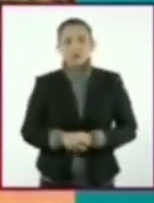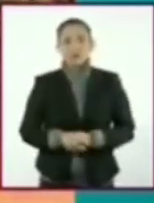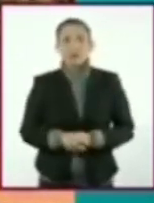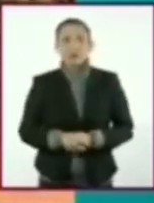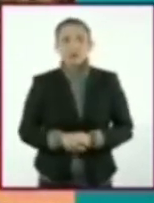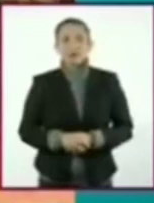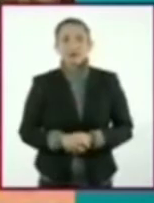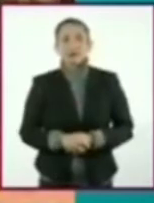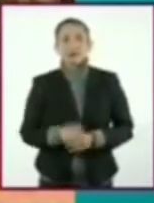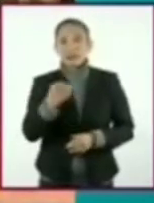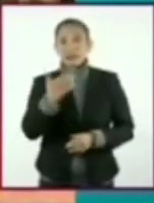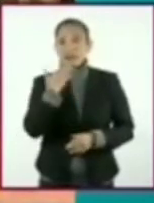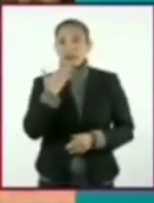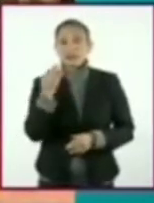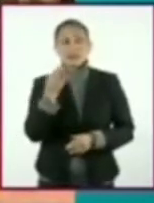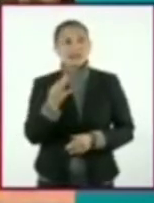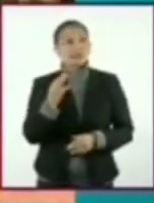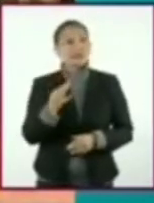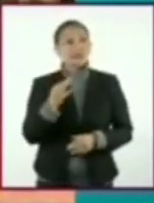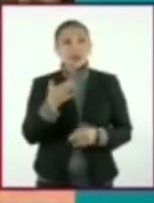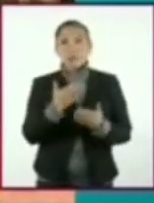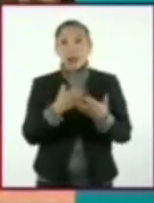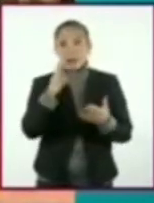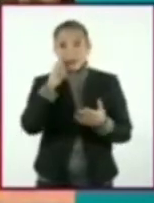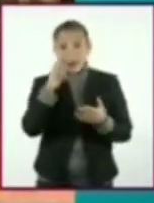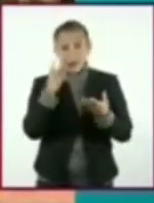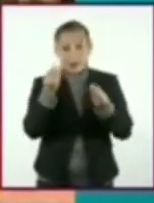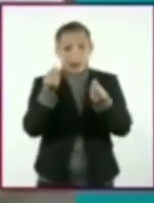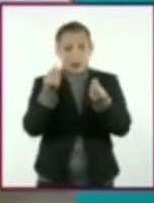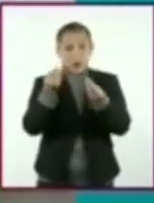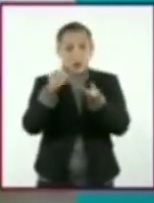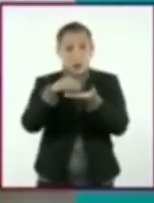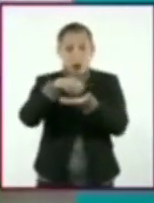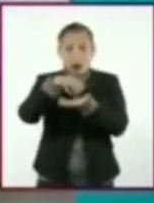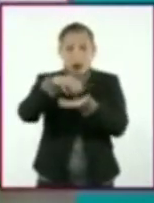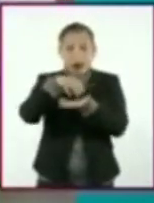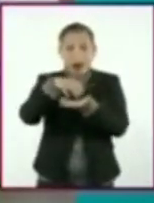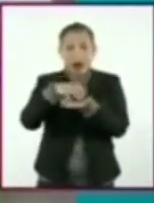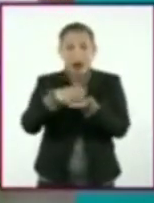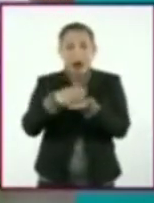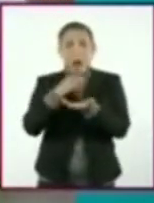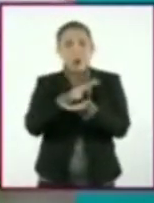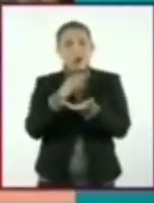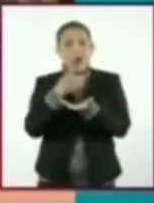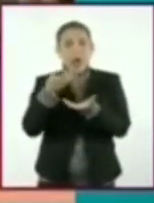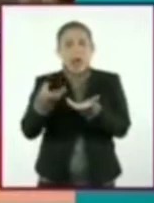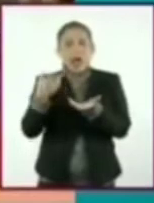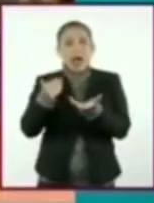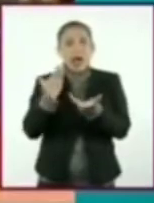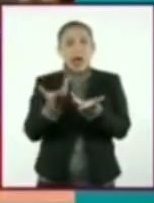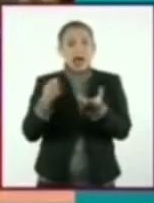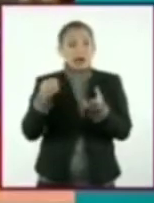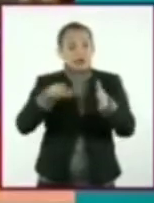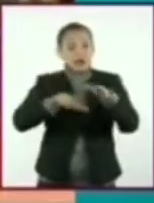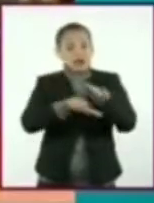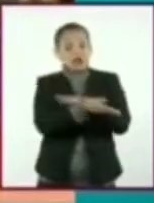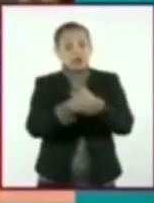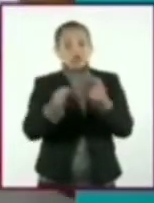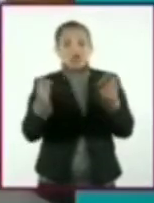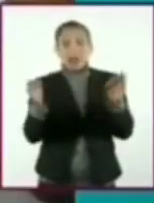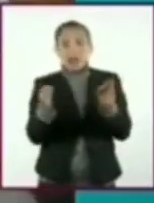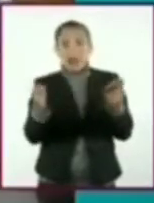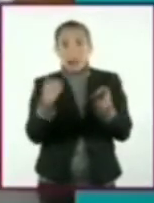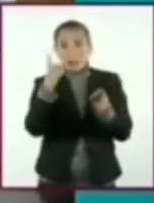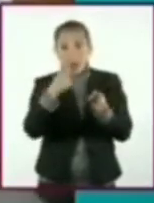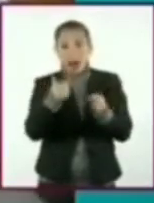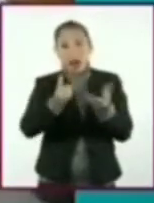ella. Esto está buenísimo. Aparte, checa qué textura que tiene. Lo puedes poner en el refri. Esto es algo